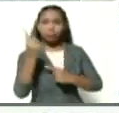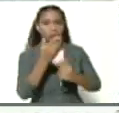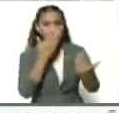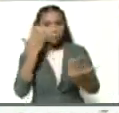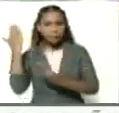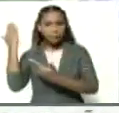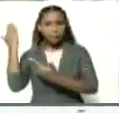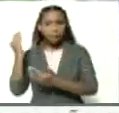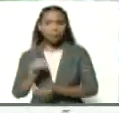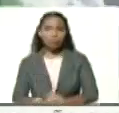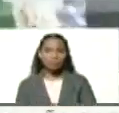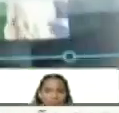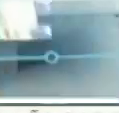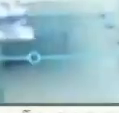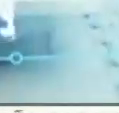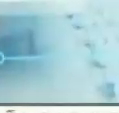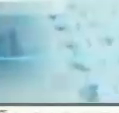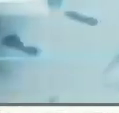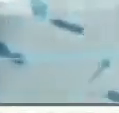Adelante.